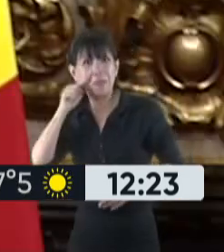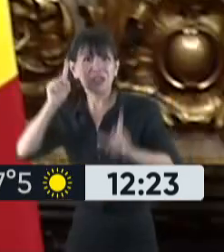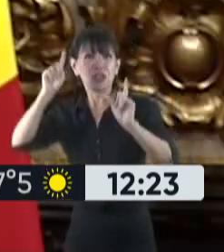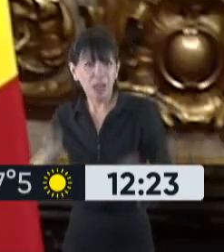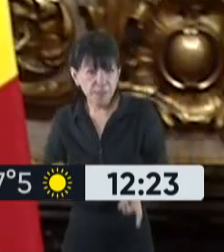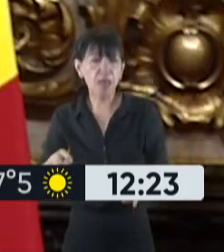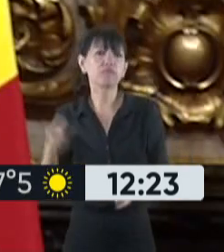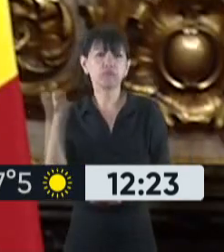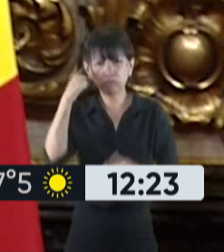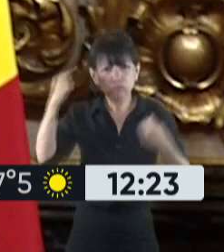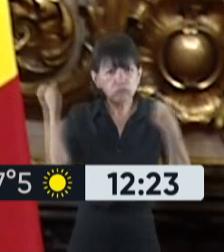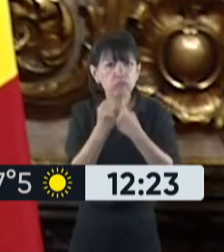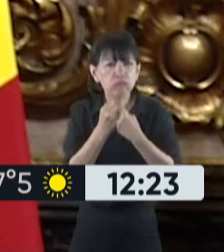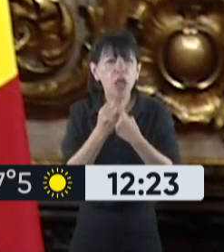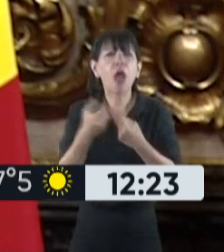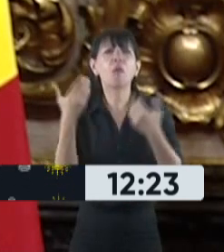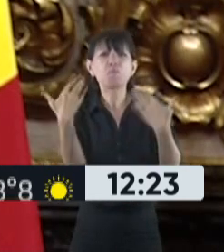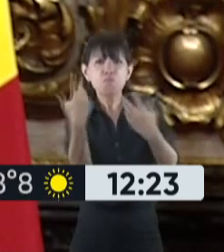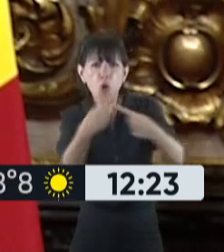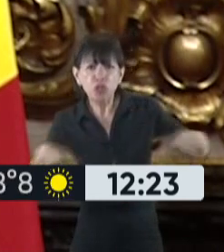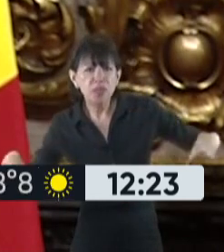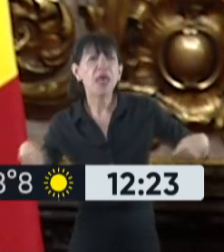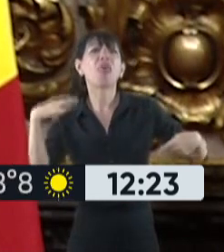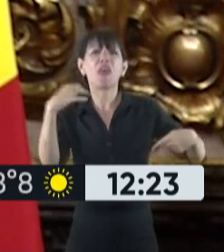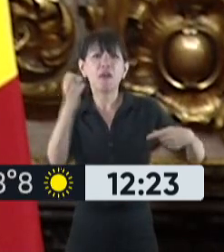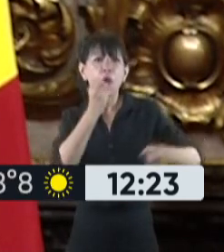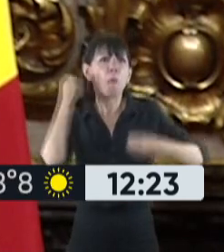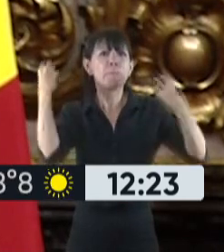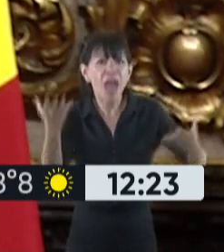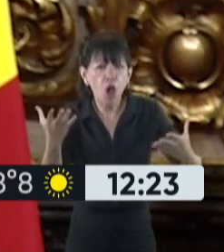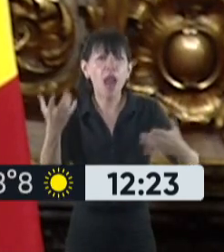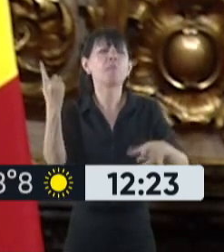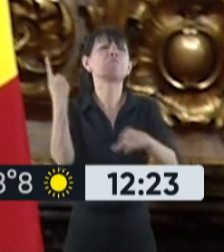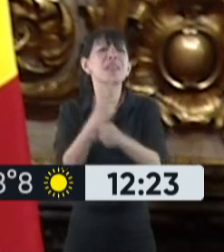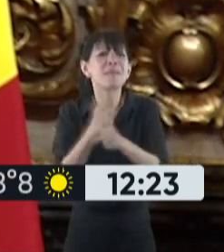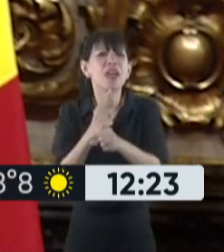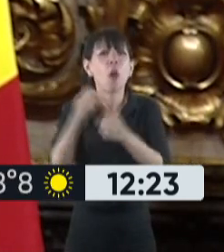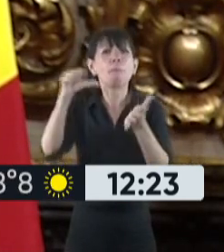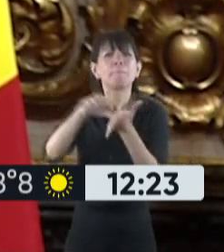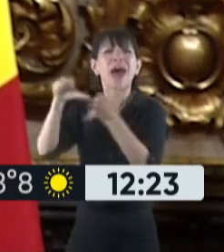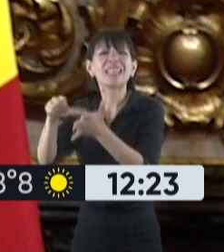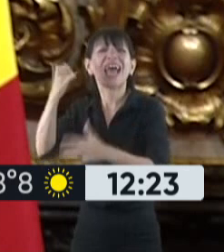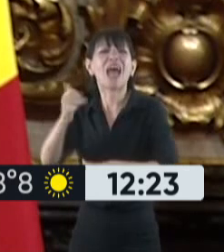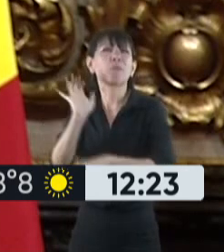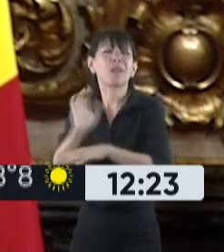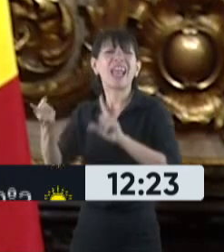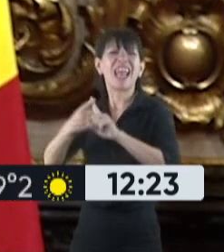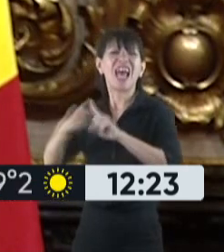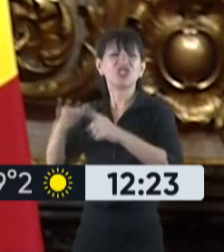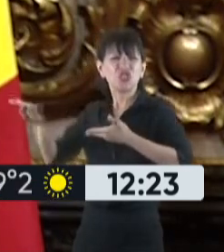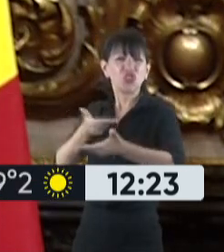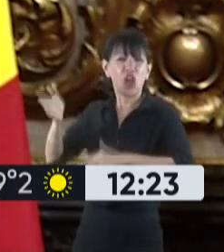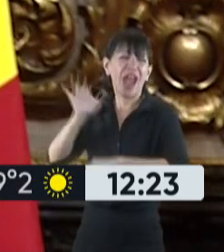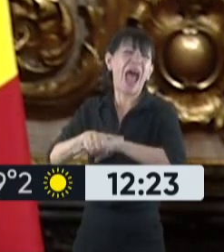que mejorar estas oportunidades primero entre los países amigos, donde las cosas pueden funcionar muy bien.